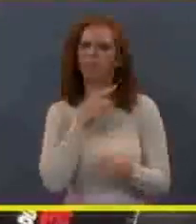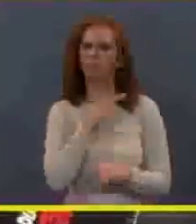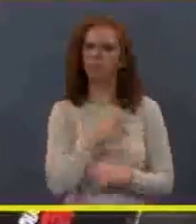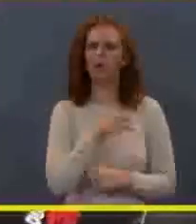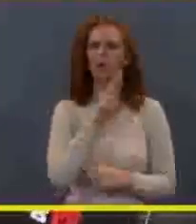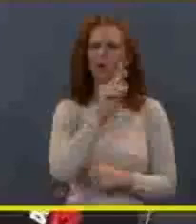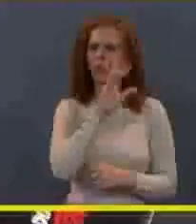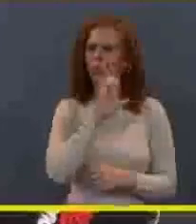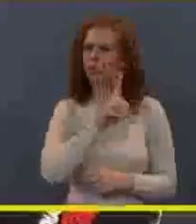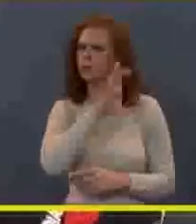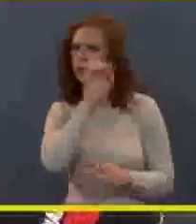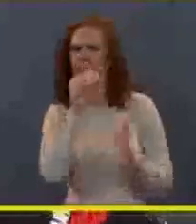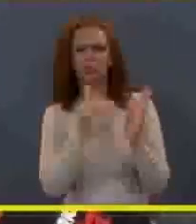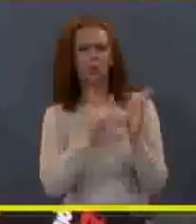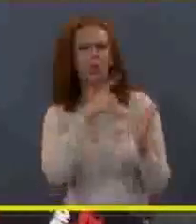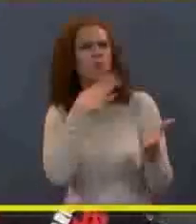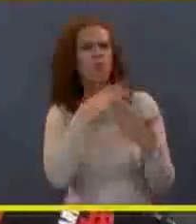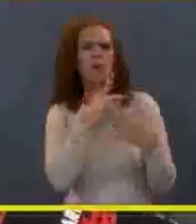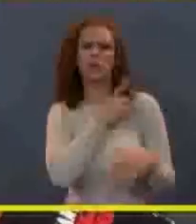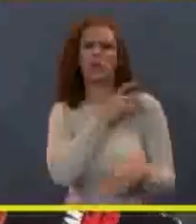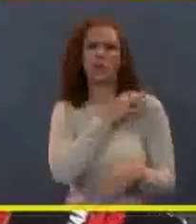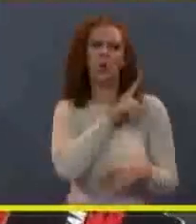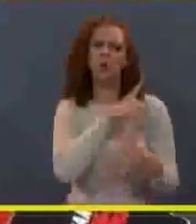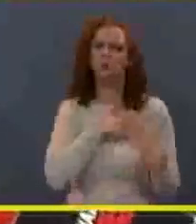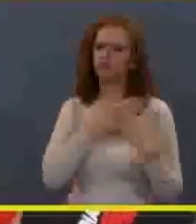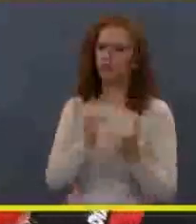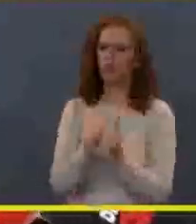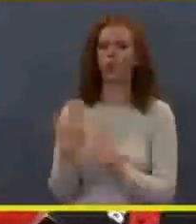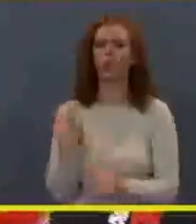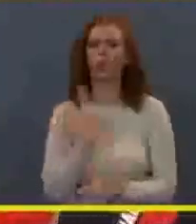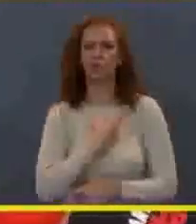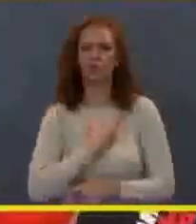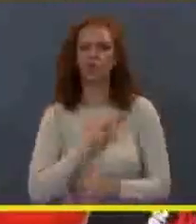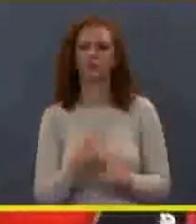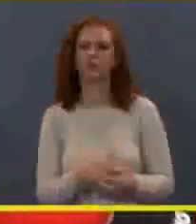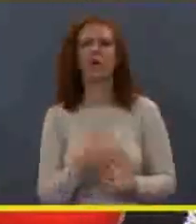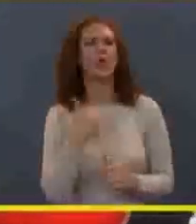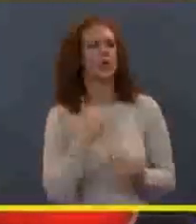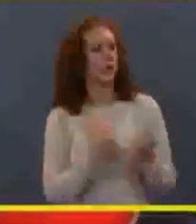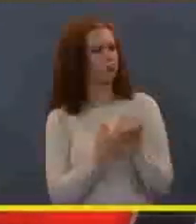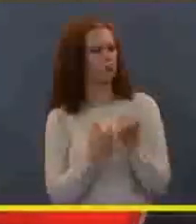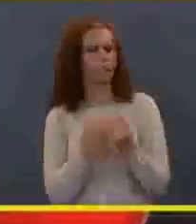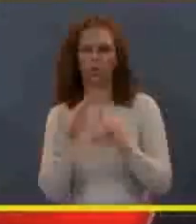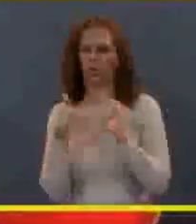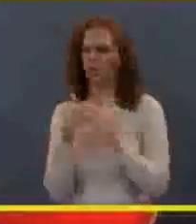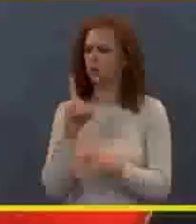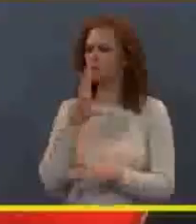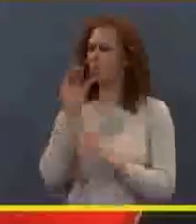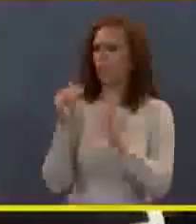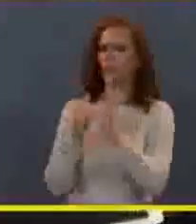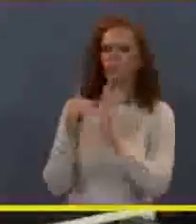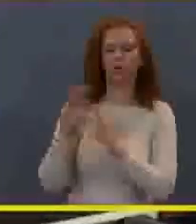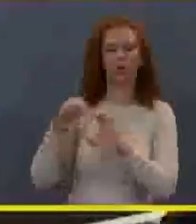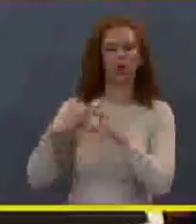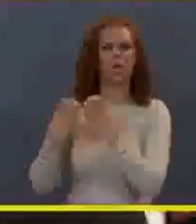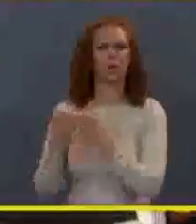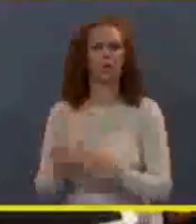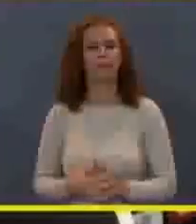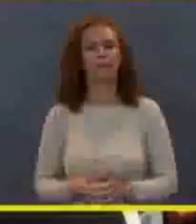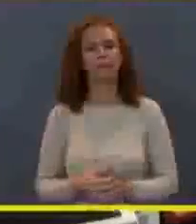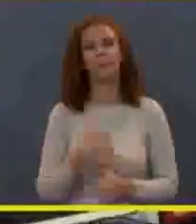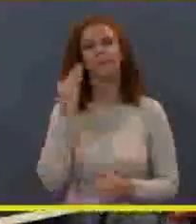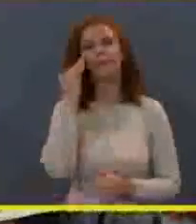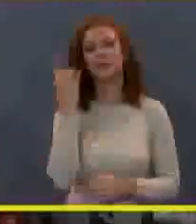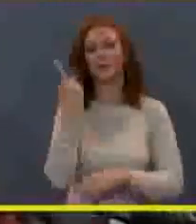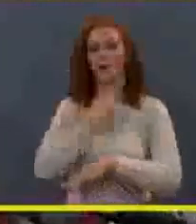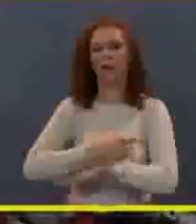Albert Rudé. Él es un buen entrenador, siempre está a disposición de nosotros. Tiene el respaldo al 1000 por 1000 del grupo. Sabemos